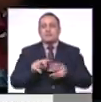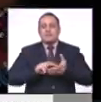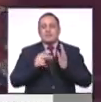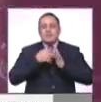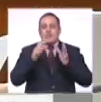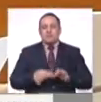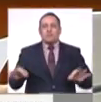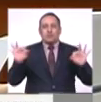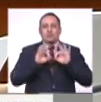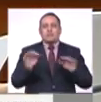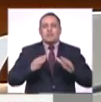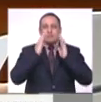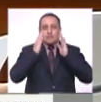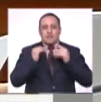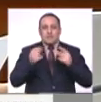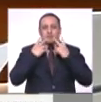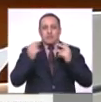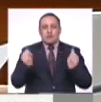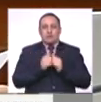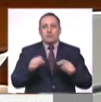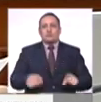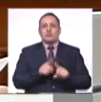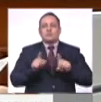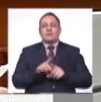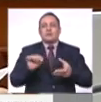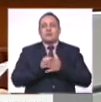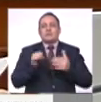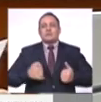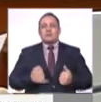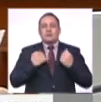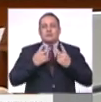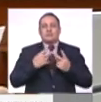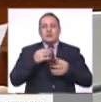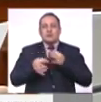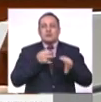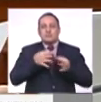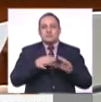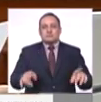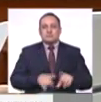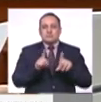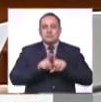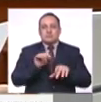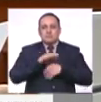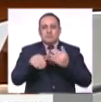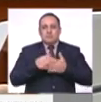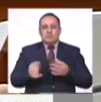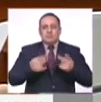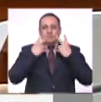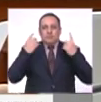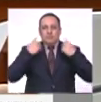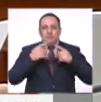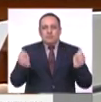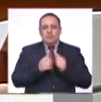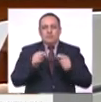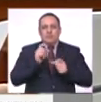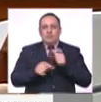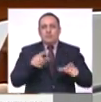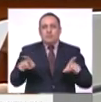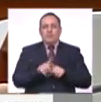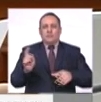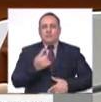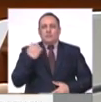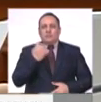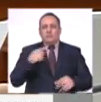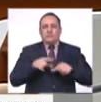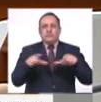importante atender la problemática identificada, que es la percepción errónea de la población sobre el